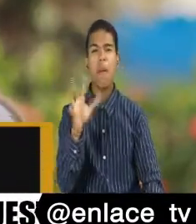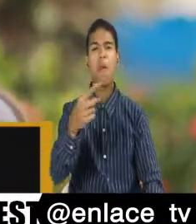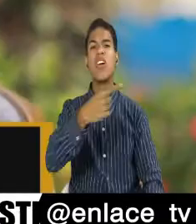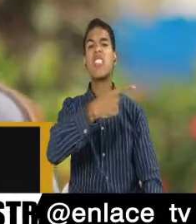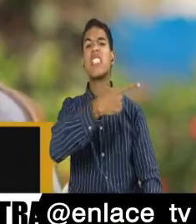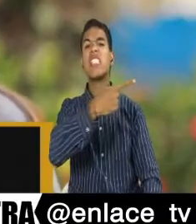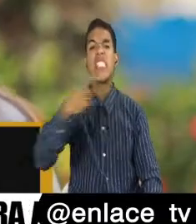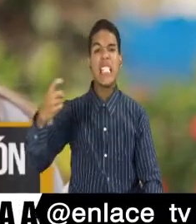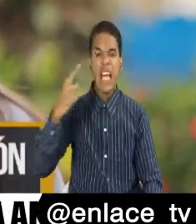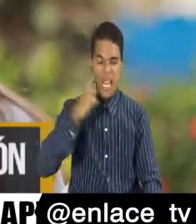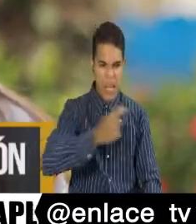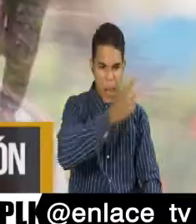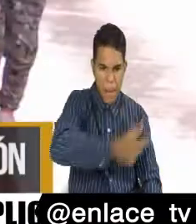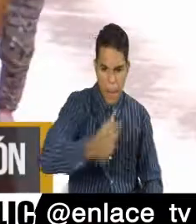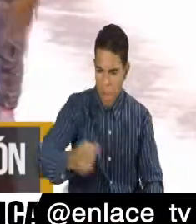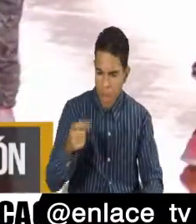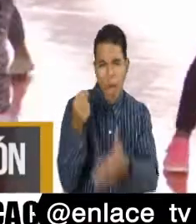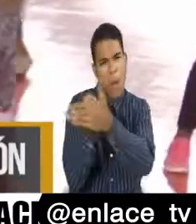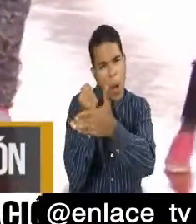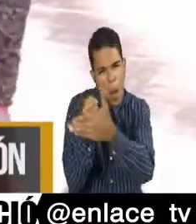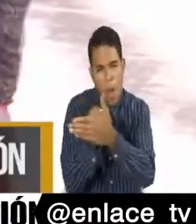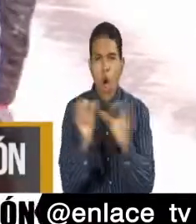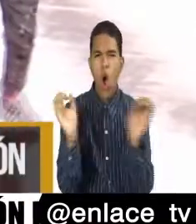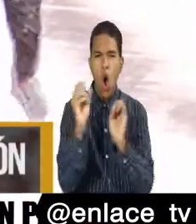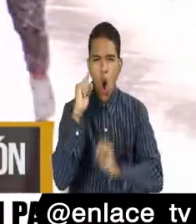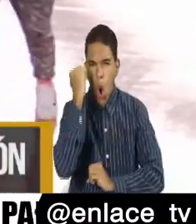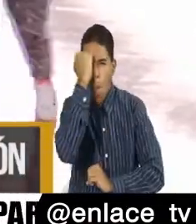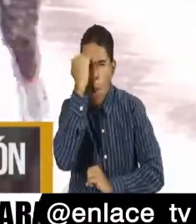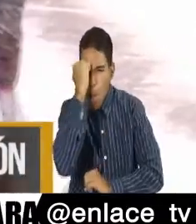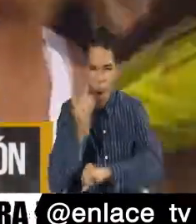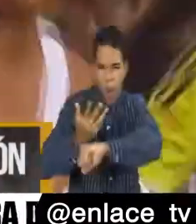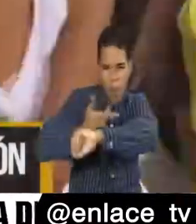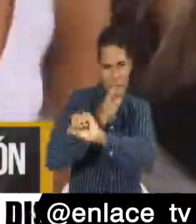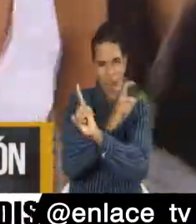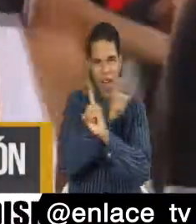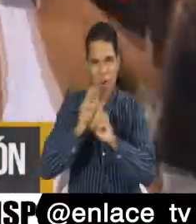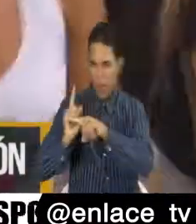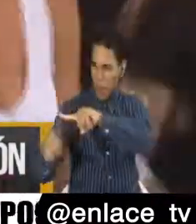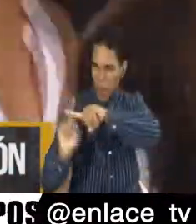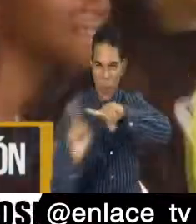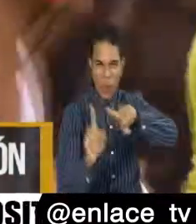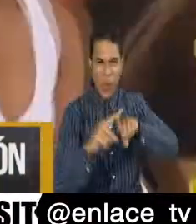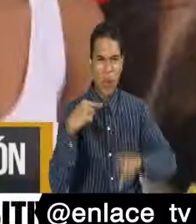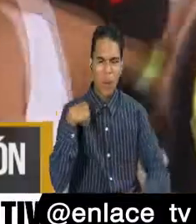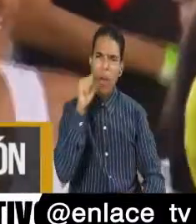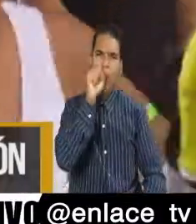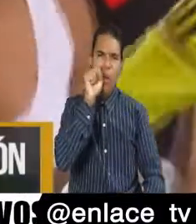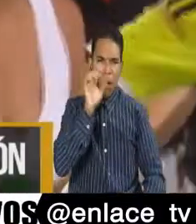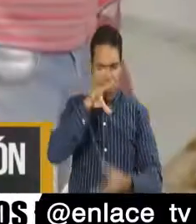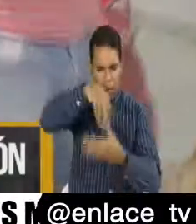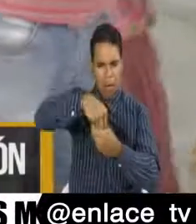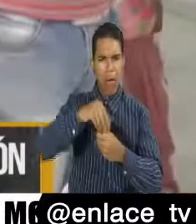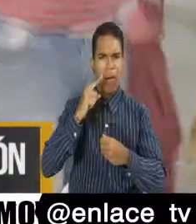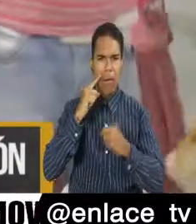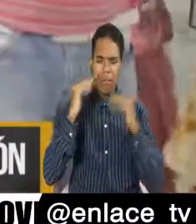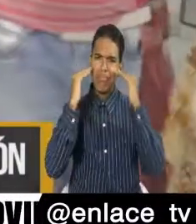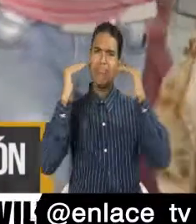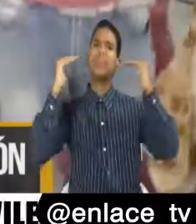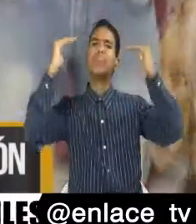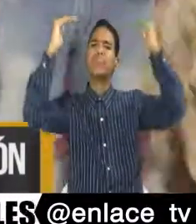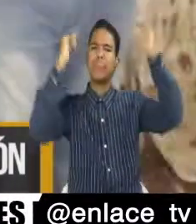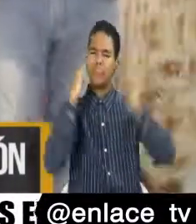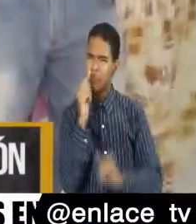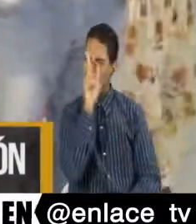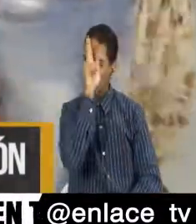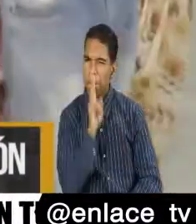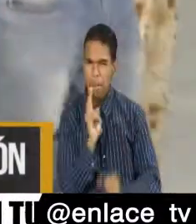vida de gestores, artistas, docentes, diferentes personas. Hay mucho talento en Barranca Bermeja. Digamos que ese es como un censo que podemos hacer en